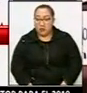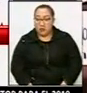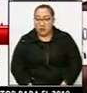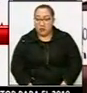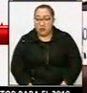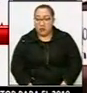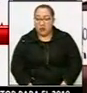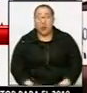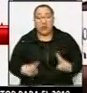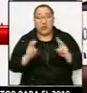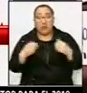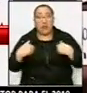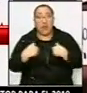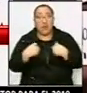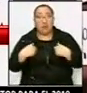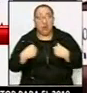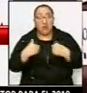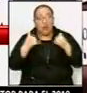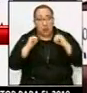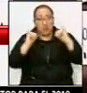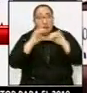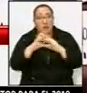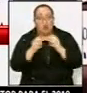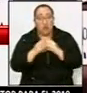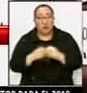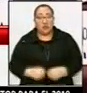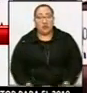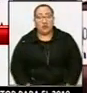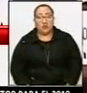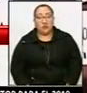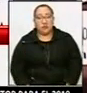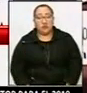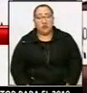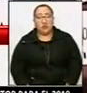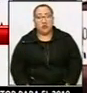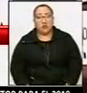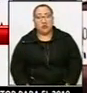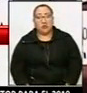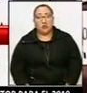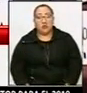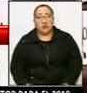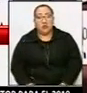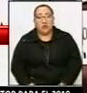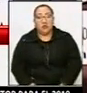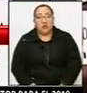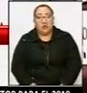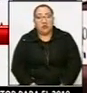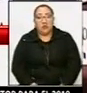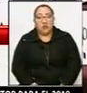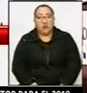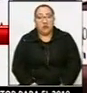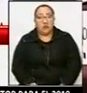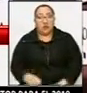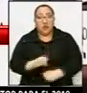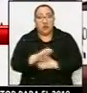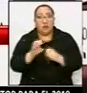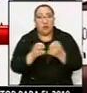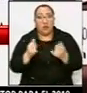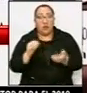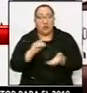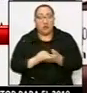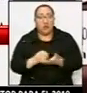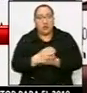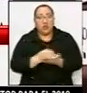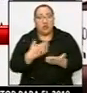la ganadería, ministro, en el tema de ganadería, Cajamarca hoy se está convirtiendo en un